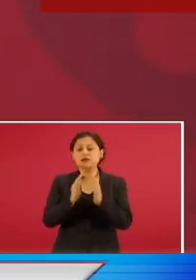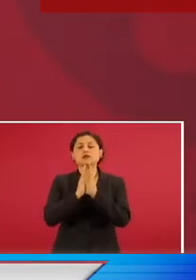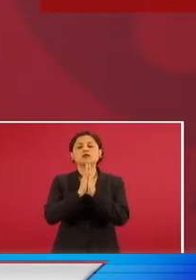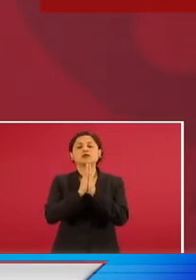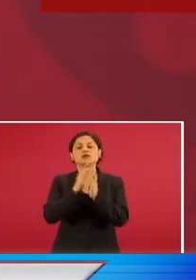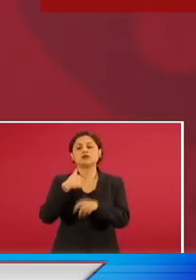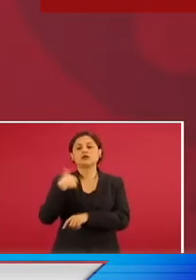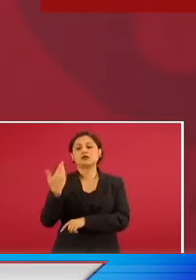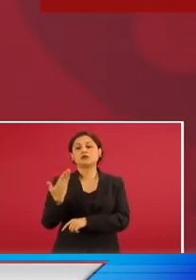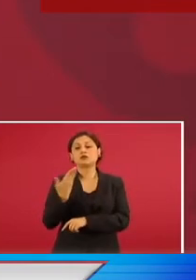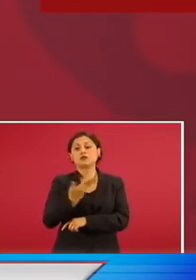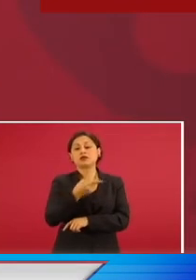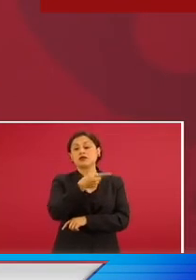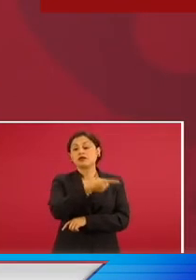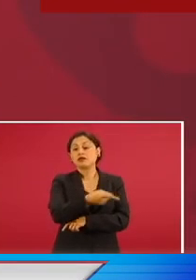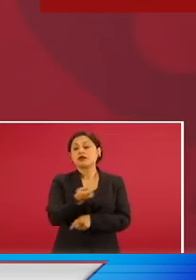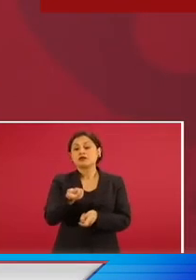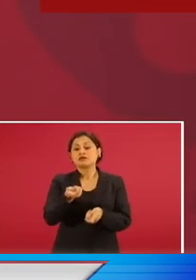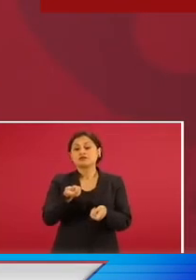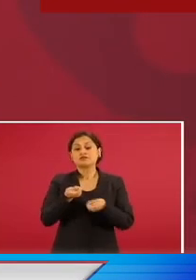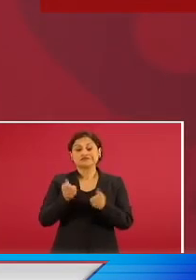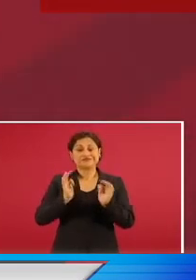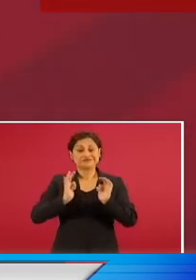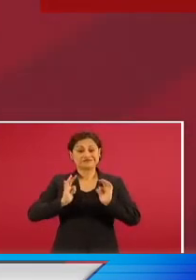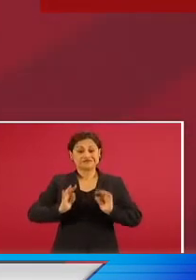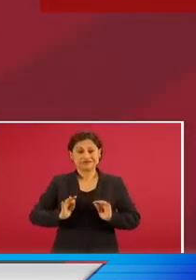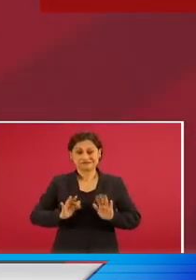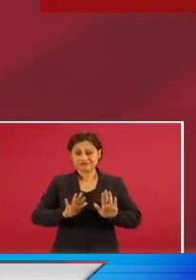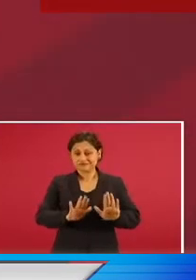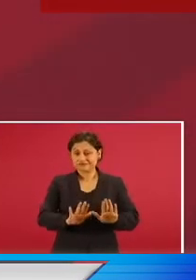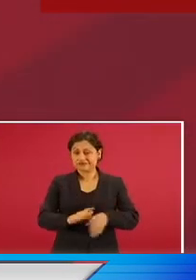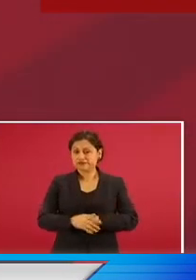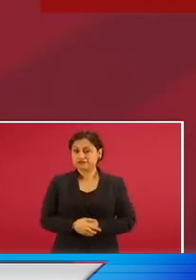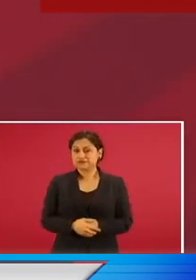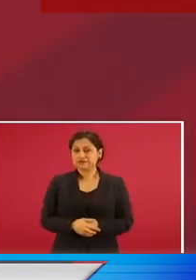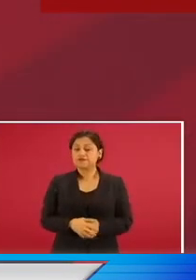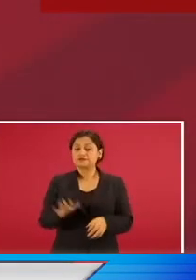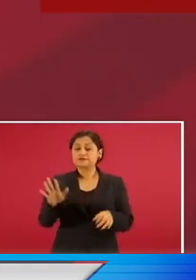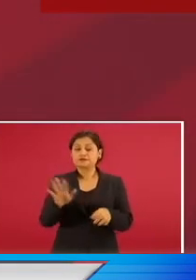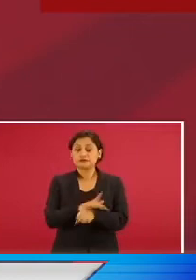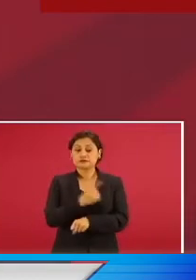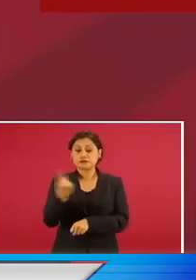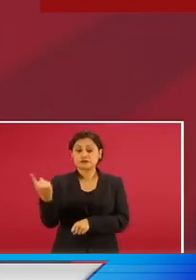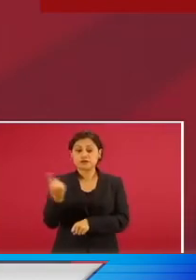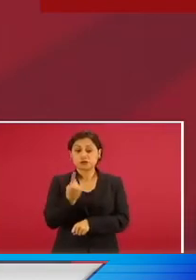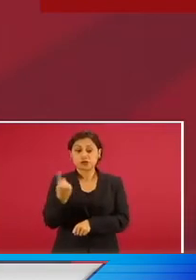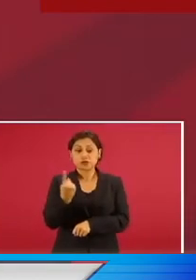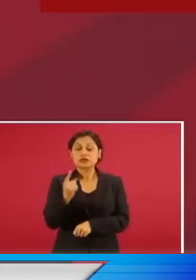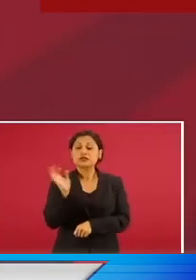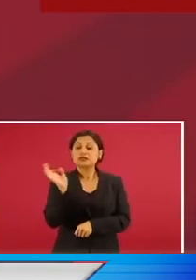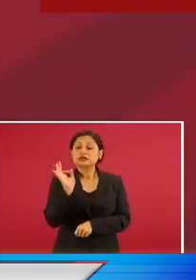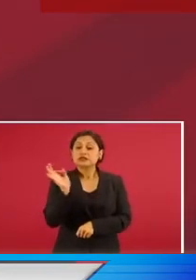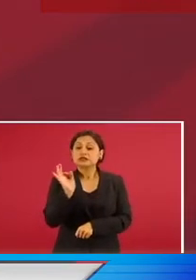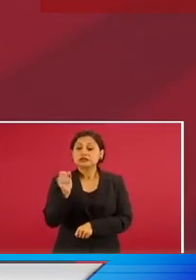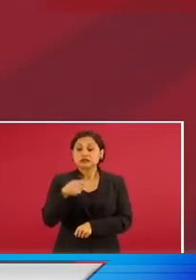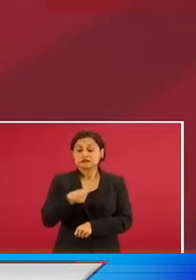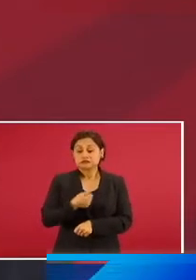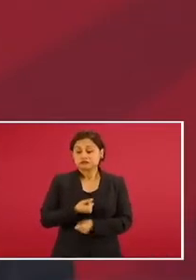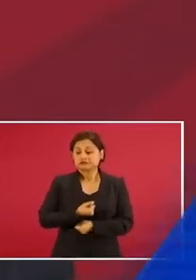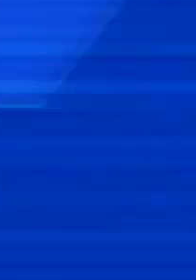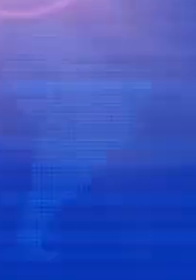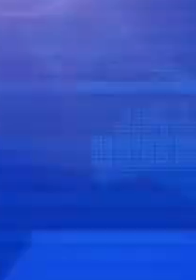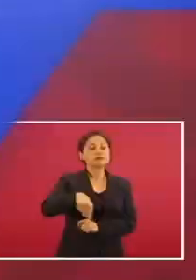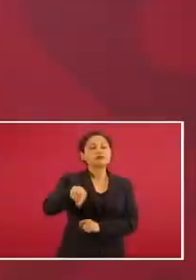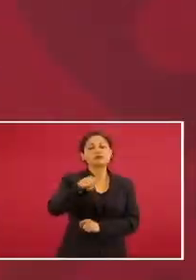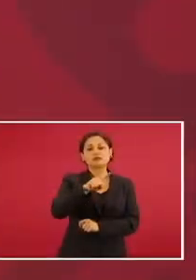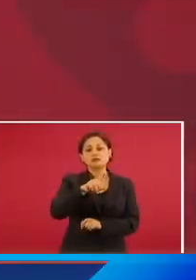equipos necesarios. Por lo anterior, México ha realizado un pedido de 5,000 ventiladores mecánicos a China para enfrentar la emergencia sanitaria.